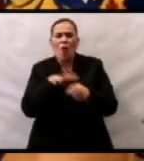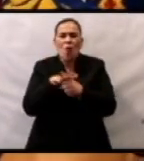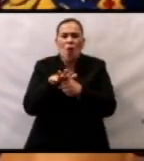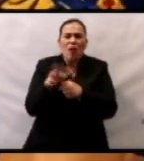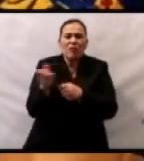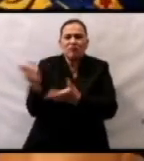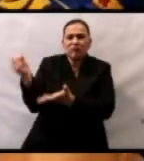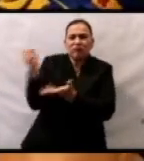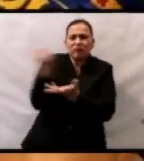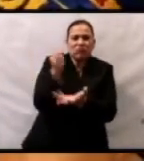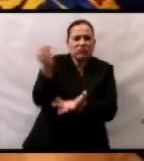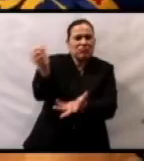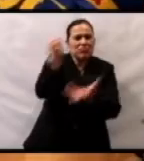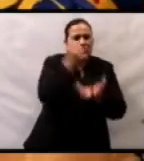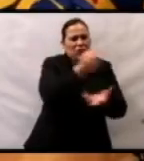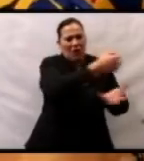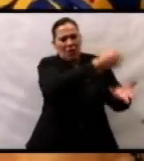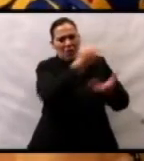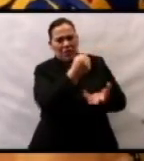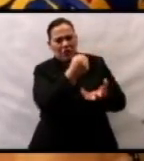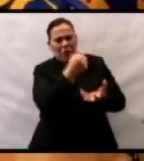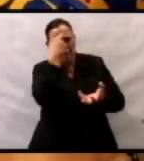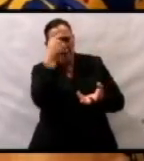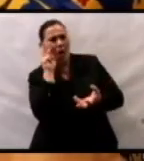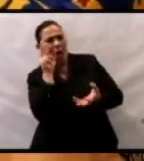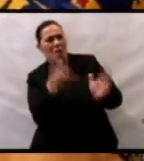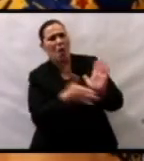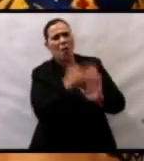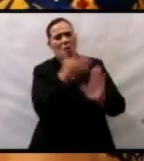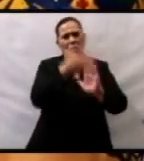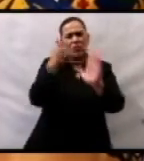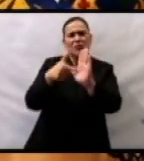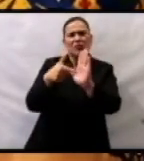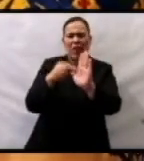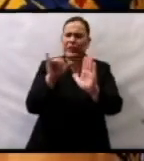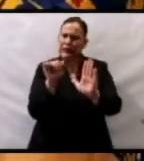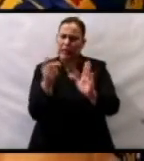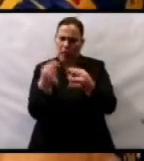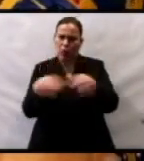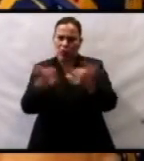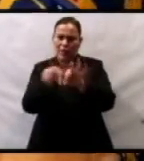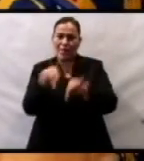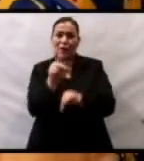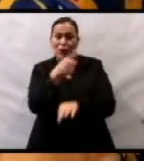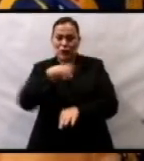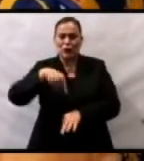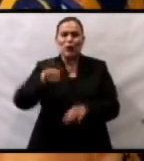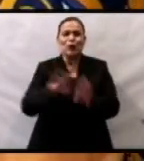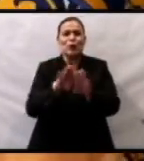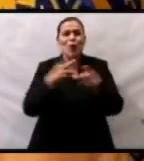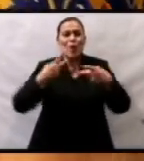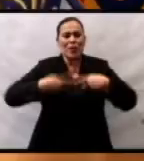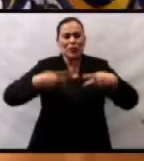nos puedan dar para que sea visto en obras, es construir como sociedad. Muchas gracias.